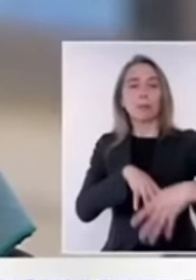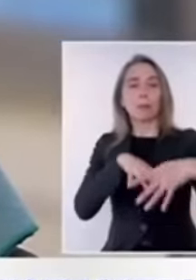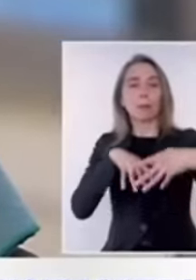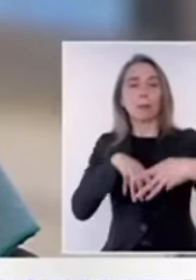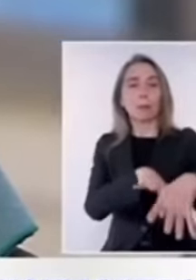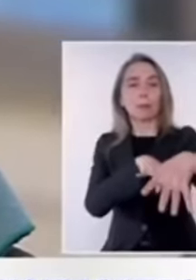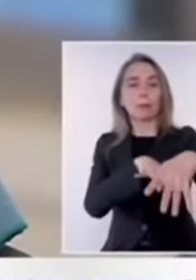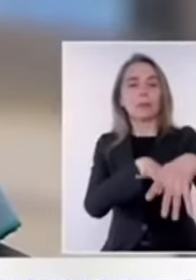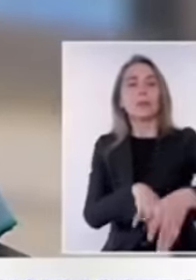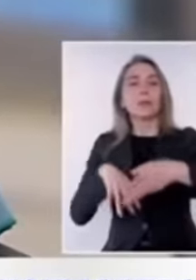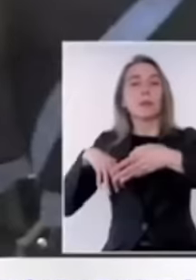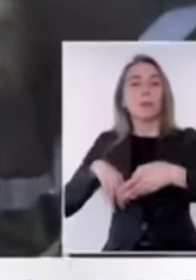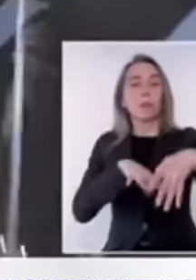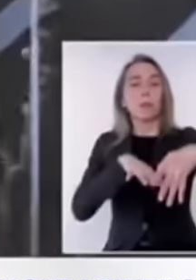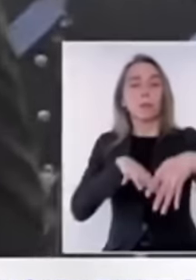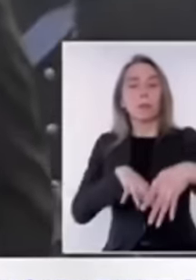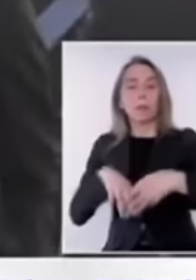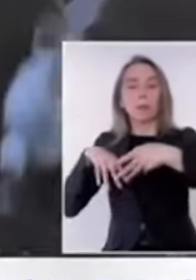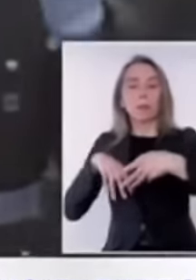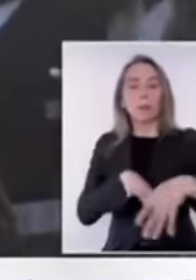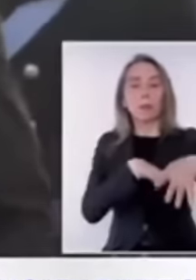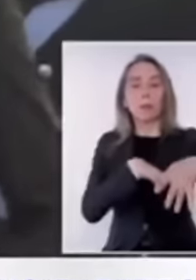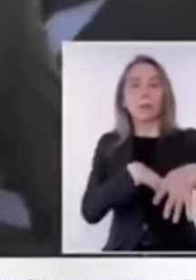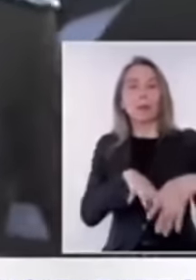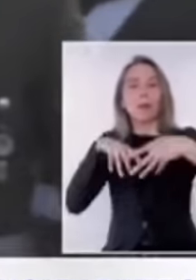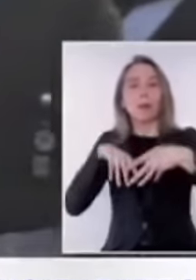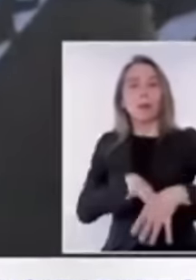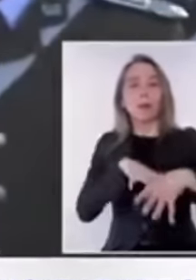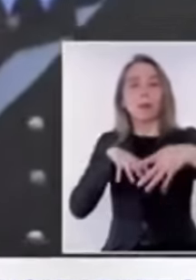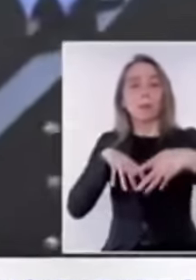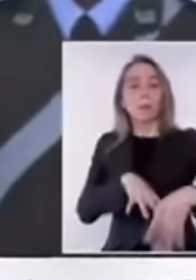Me gusta el uniforme de Carabineros.